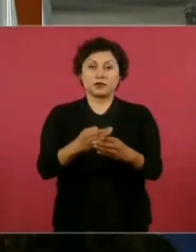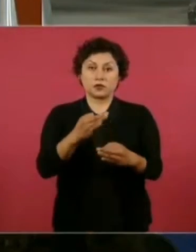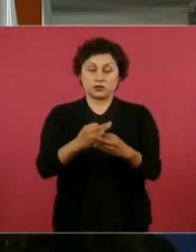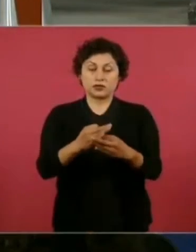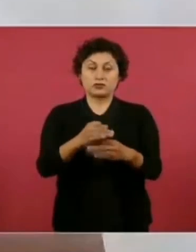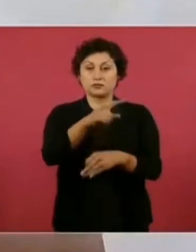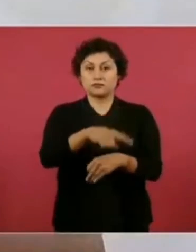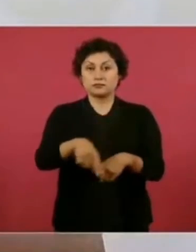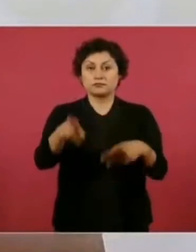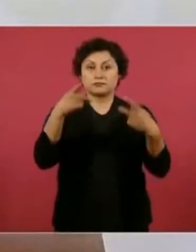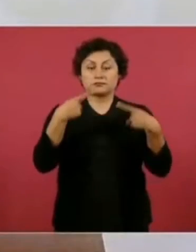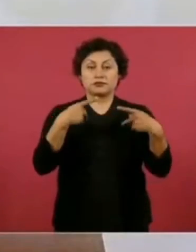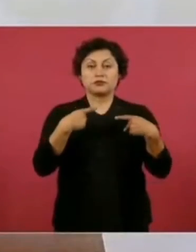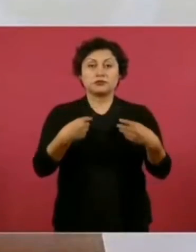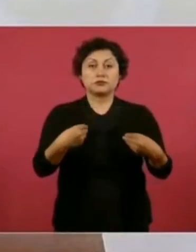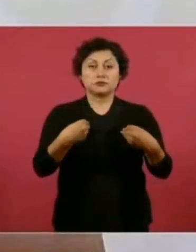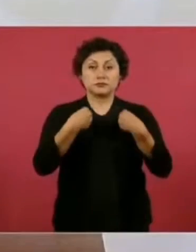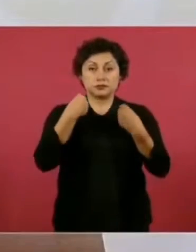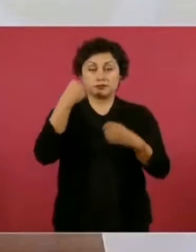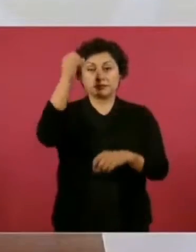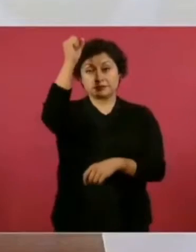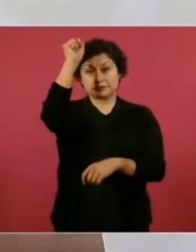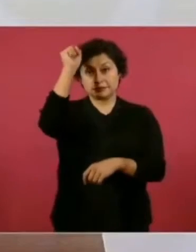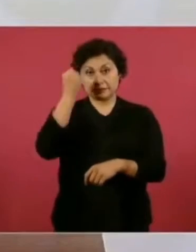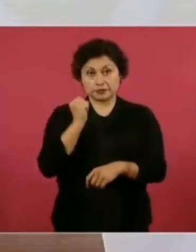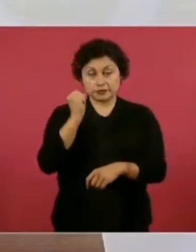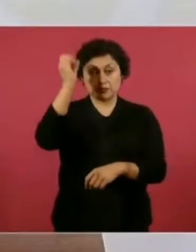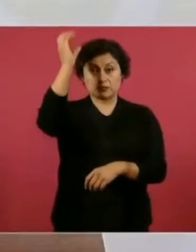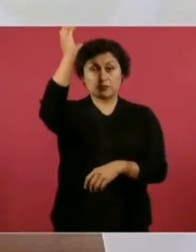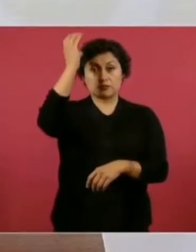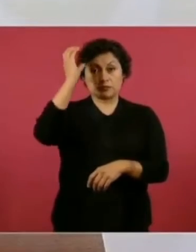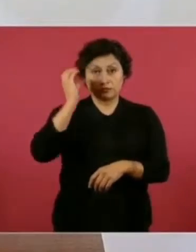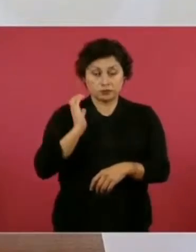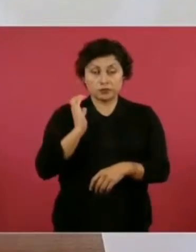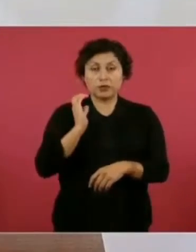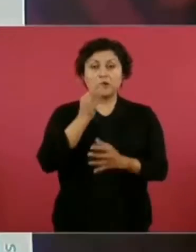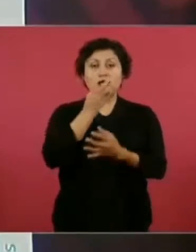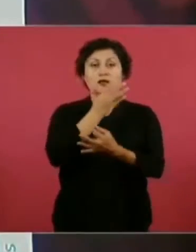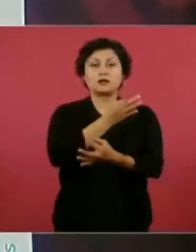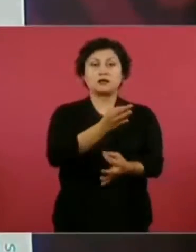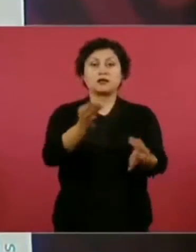Sinaloa, que estamos